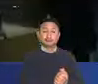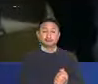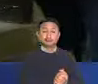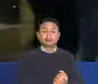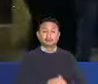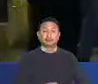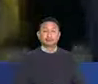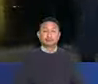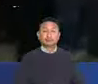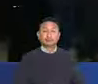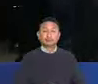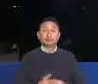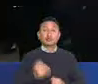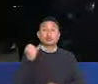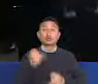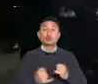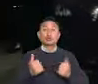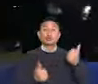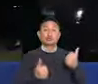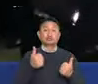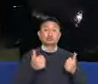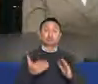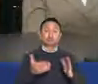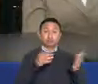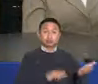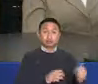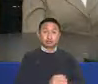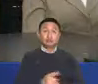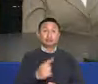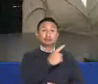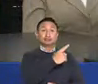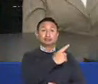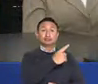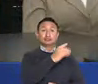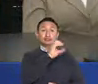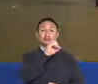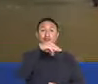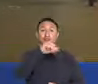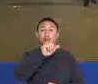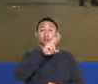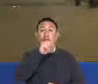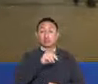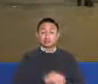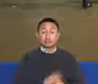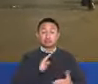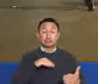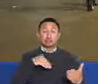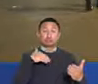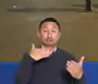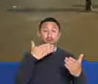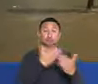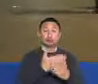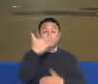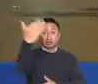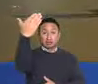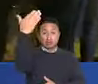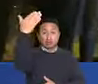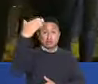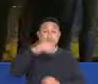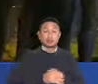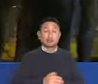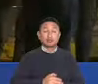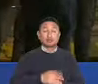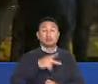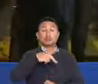fallecieron. El último de los candidatos asesinado es Omar Menéndez, quien pretendía llegar a la alcaldía de Puerto